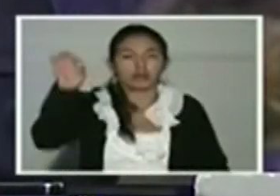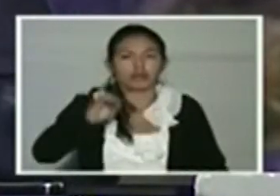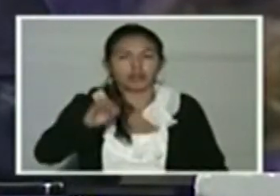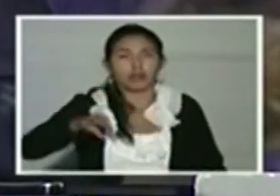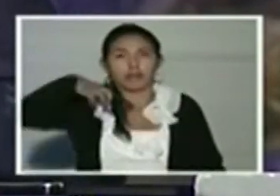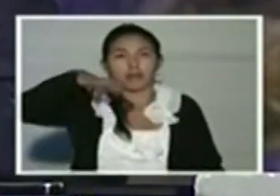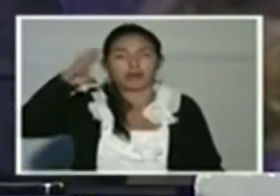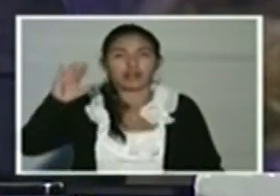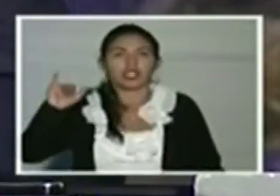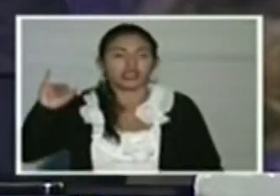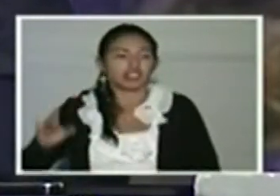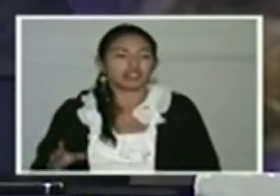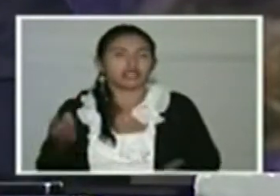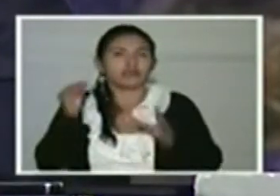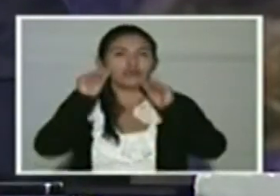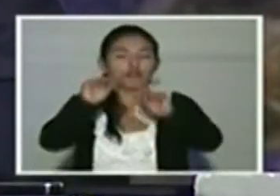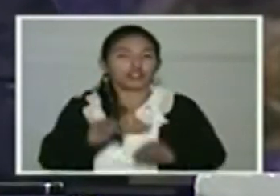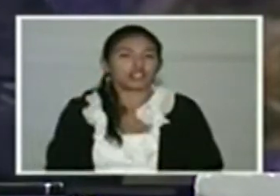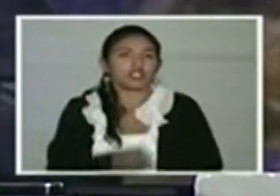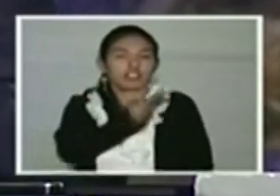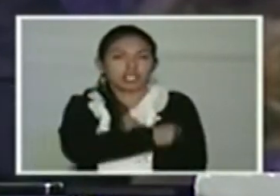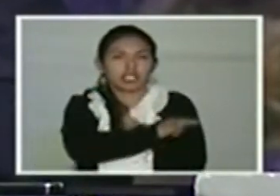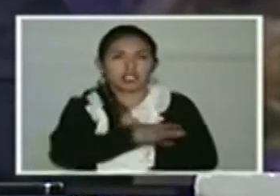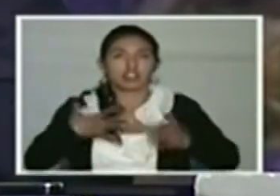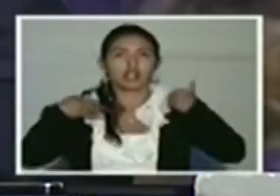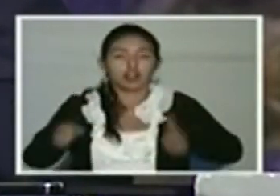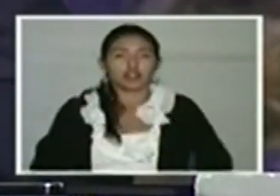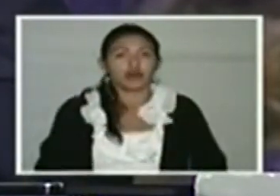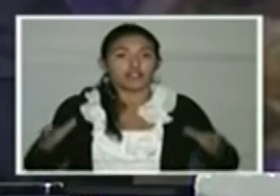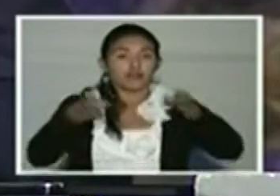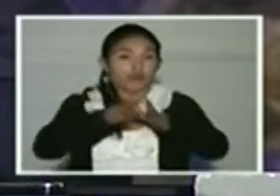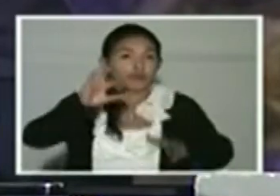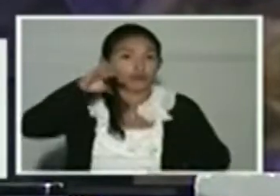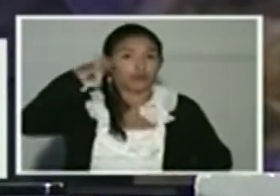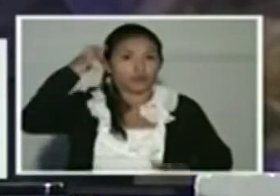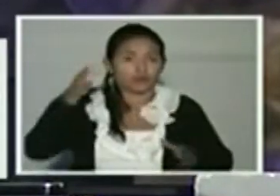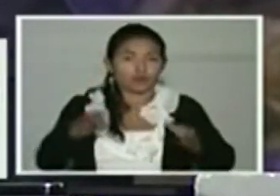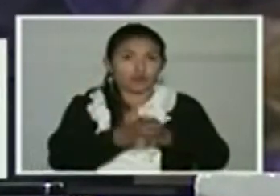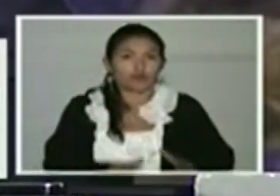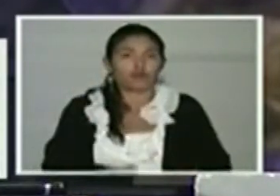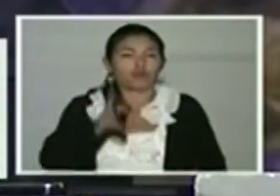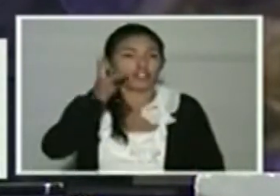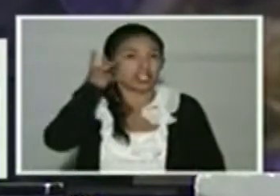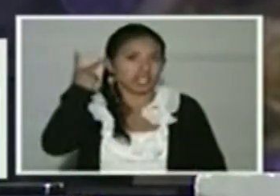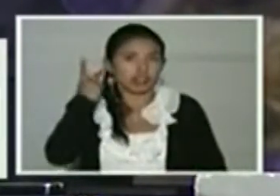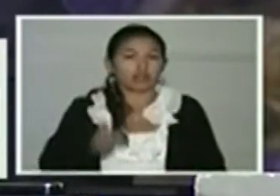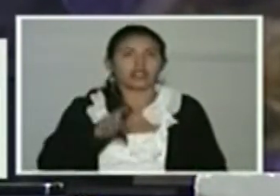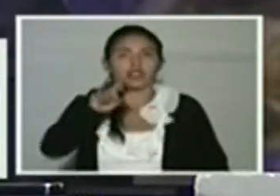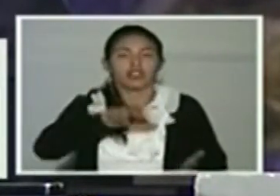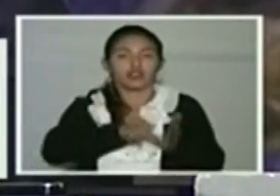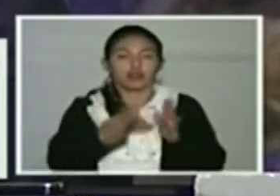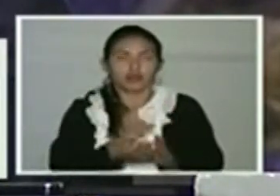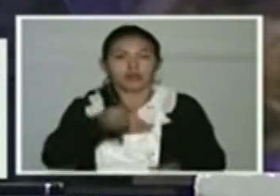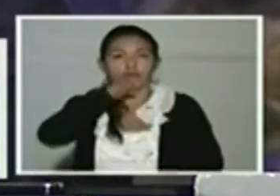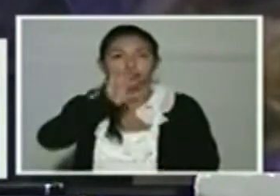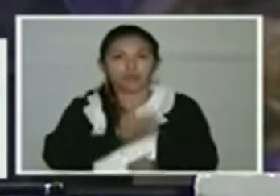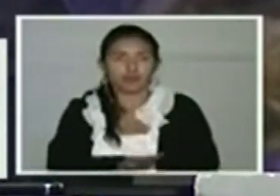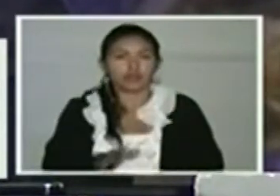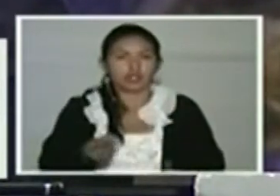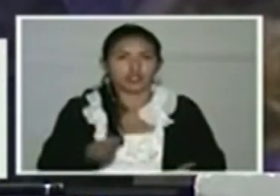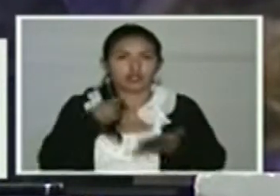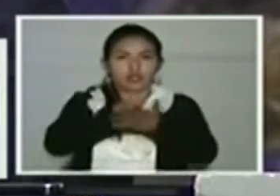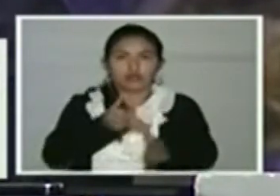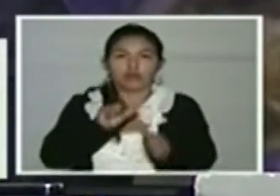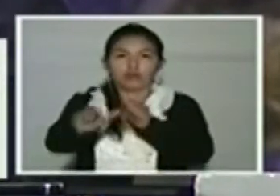del pp y en salud el equipo técnico y político de fuerza popular se compromete a implementar un programa de inversión social en los